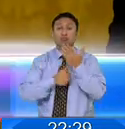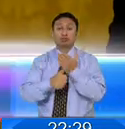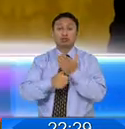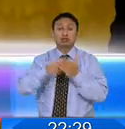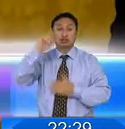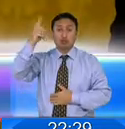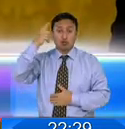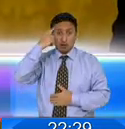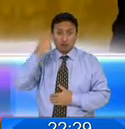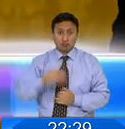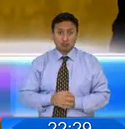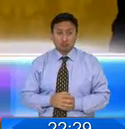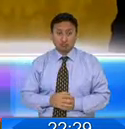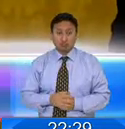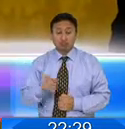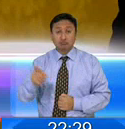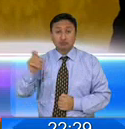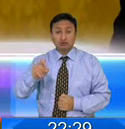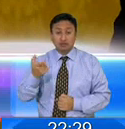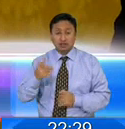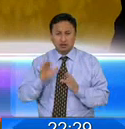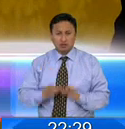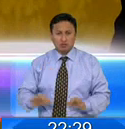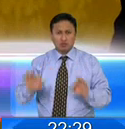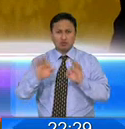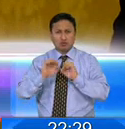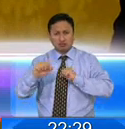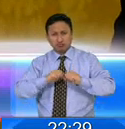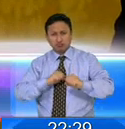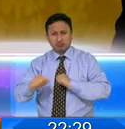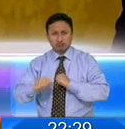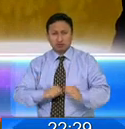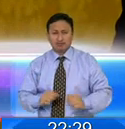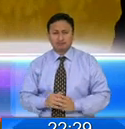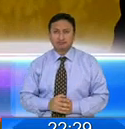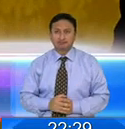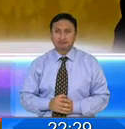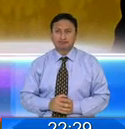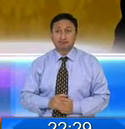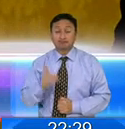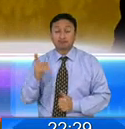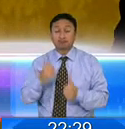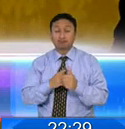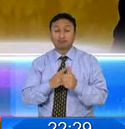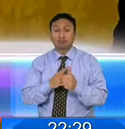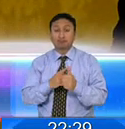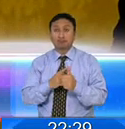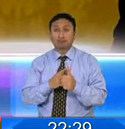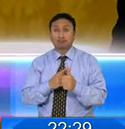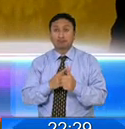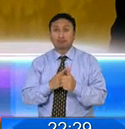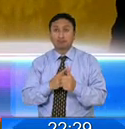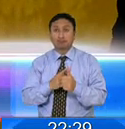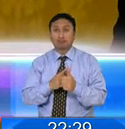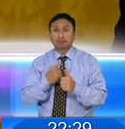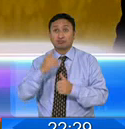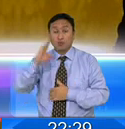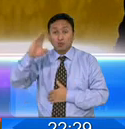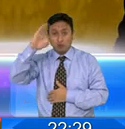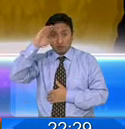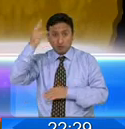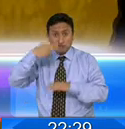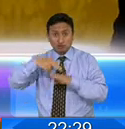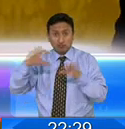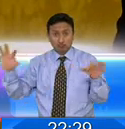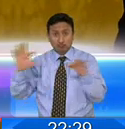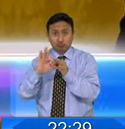Gobierno tiene tareas importantes por delante, como la relación con la Policía